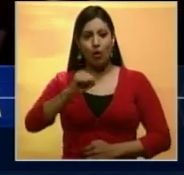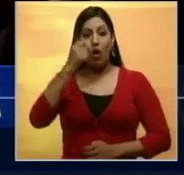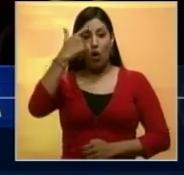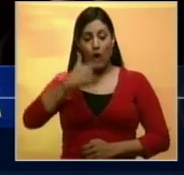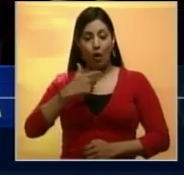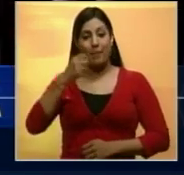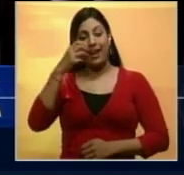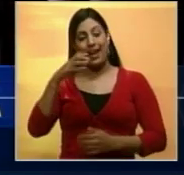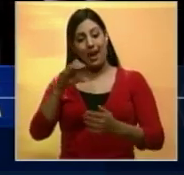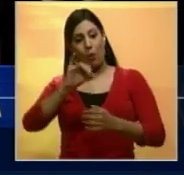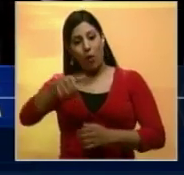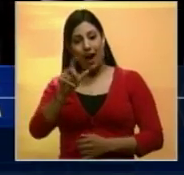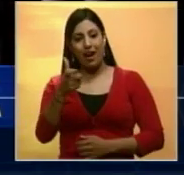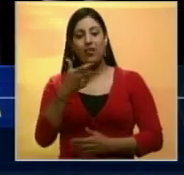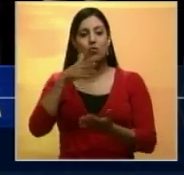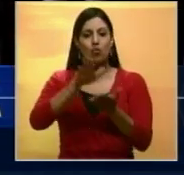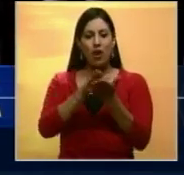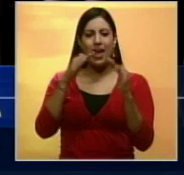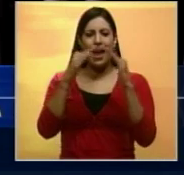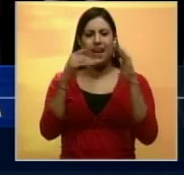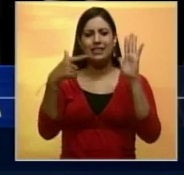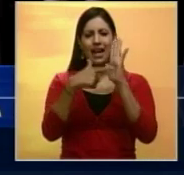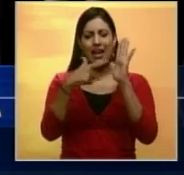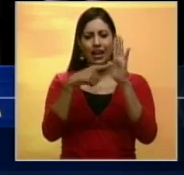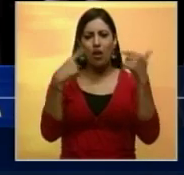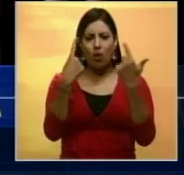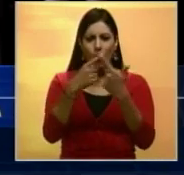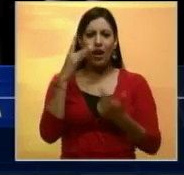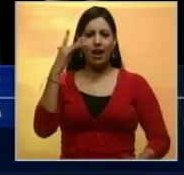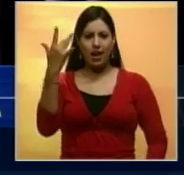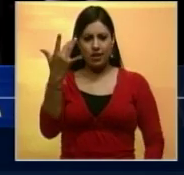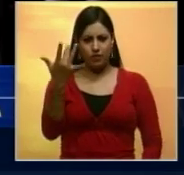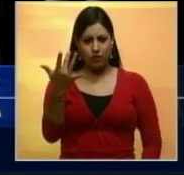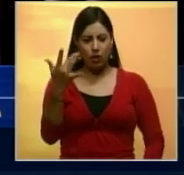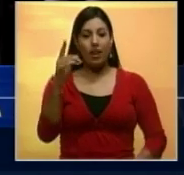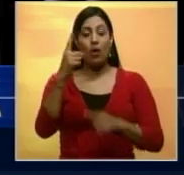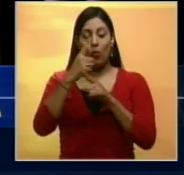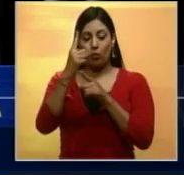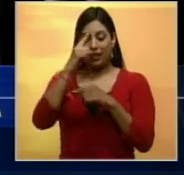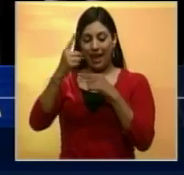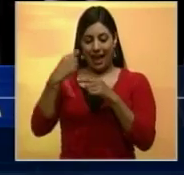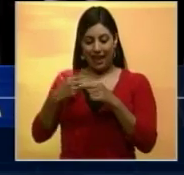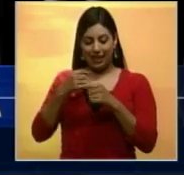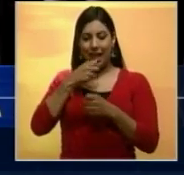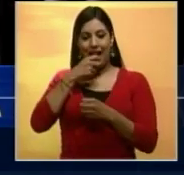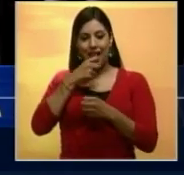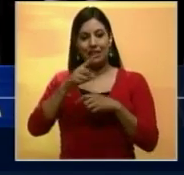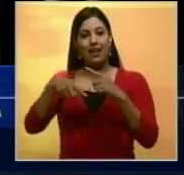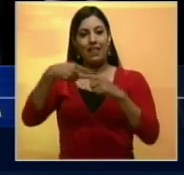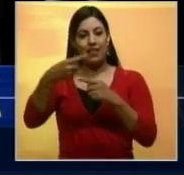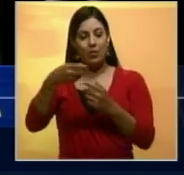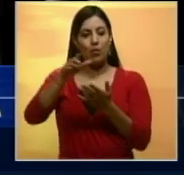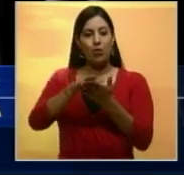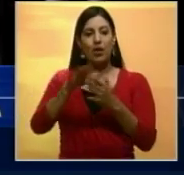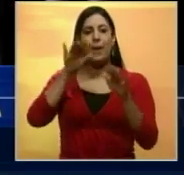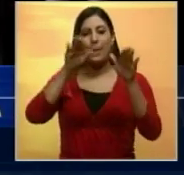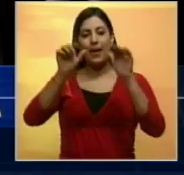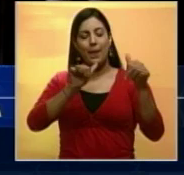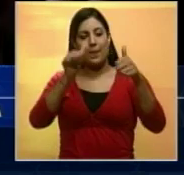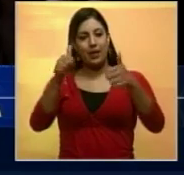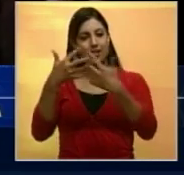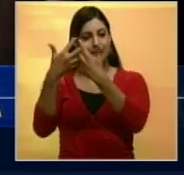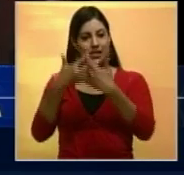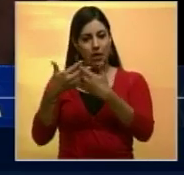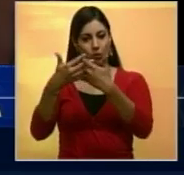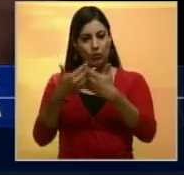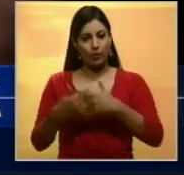cantautor mexicano muere en una casa que alquilaba en Santa Mónica, California, un día antes de una presentación en el marco de una gira que realizaba en los